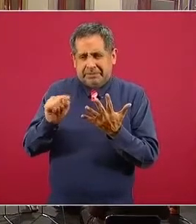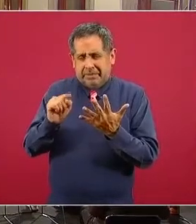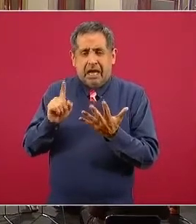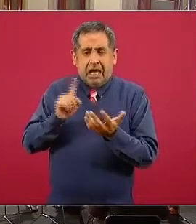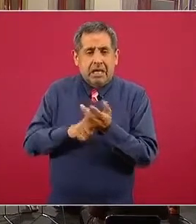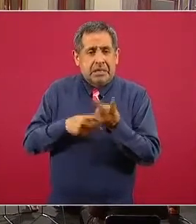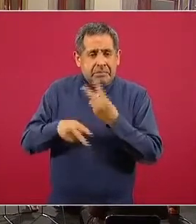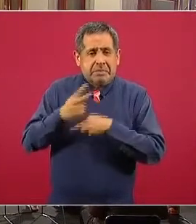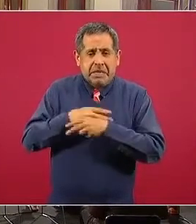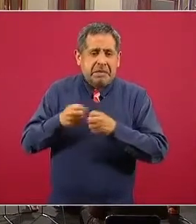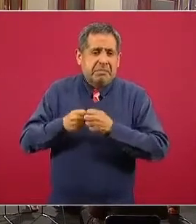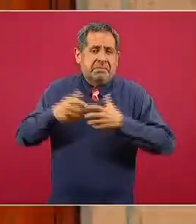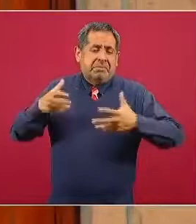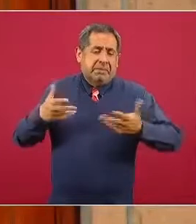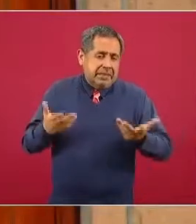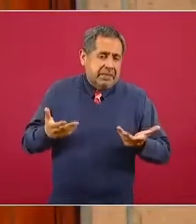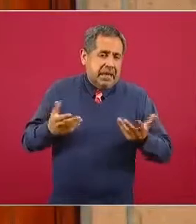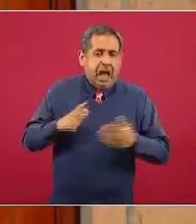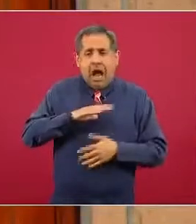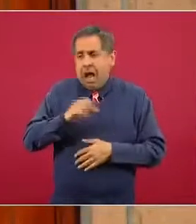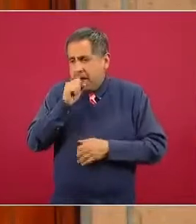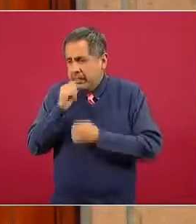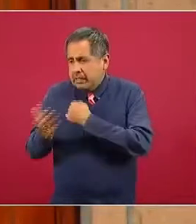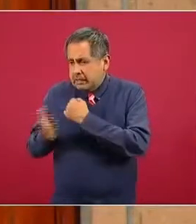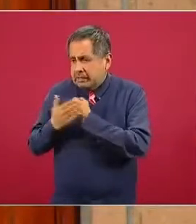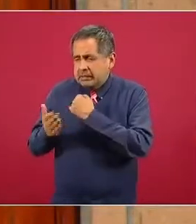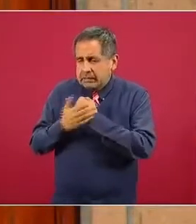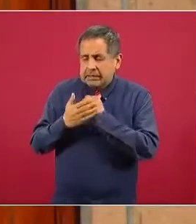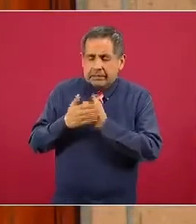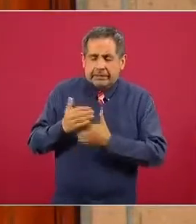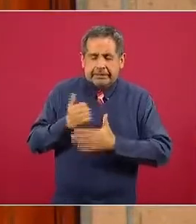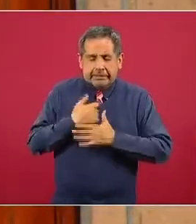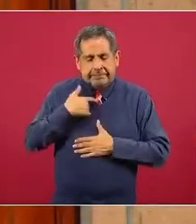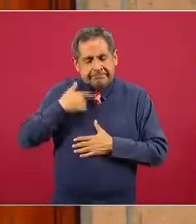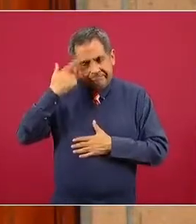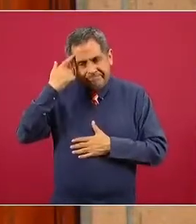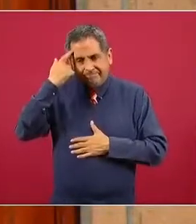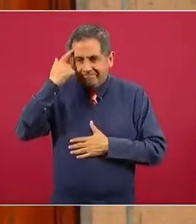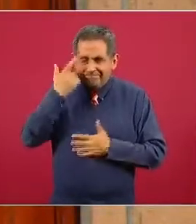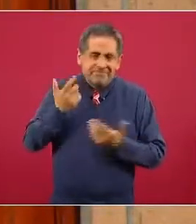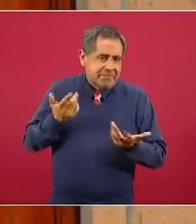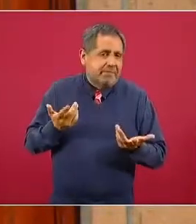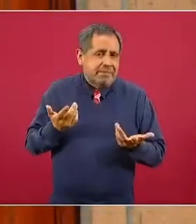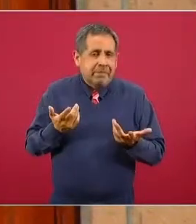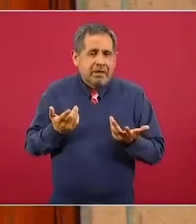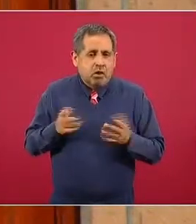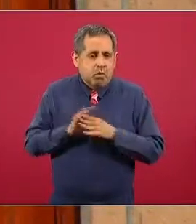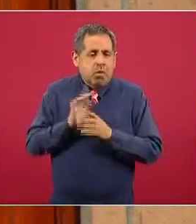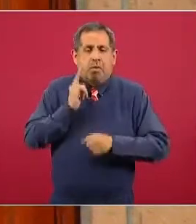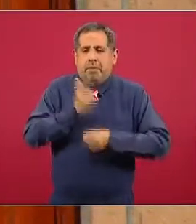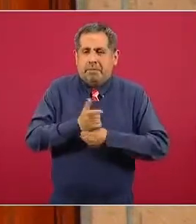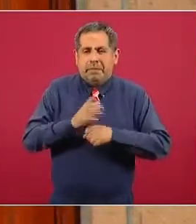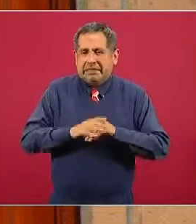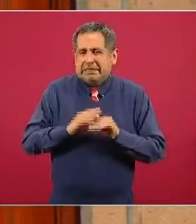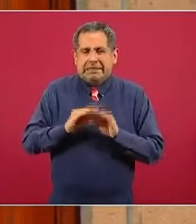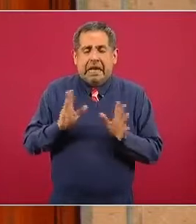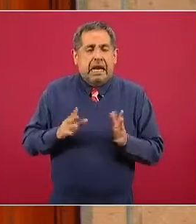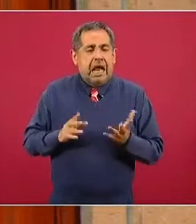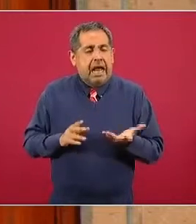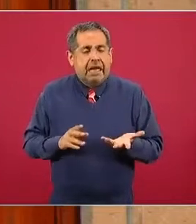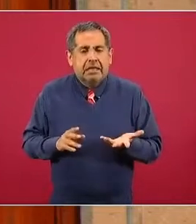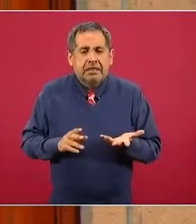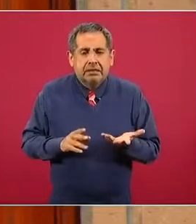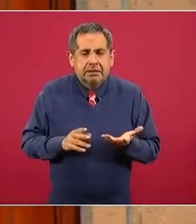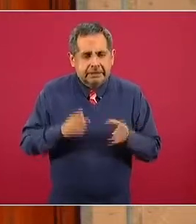de rebrote, podemos ver también cómo otros indicadores contribuyen a poder, de una manera todavía